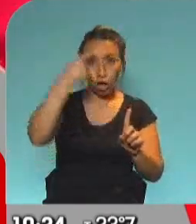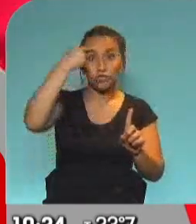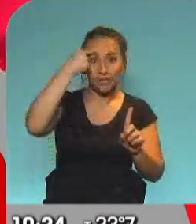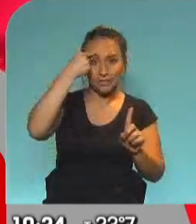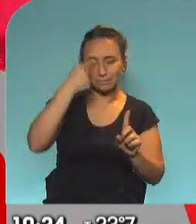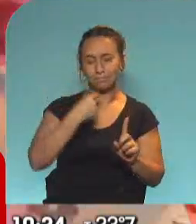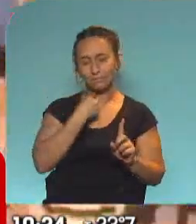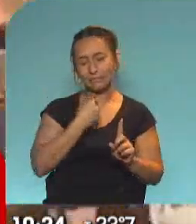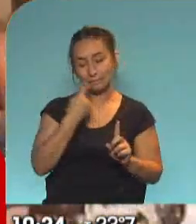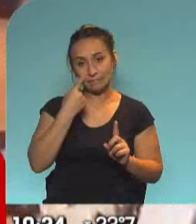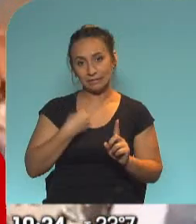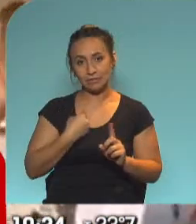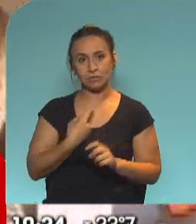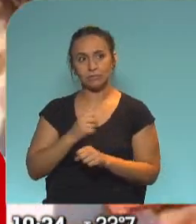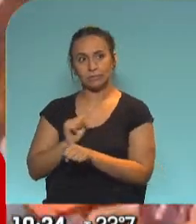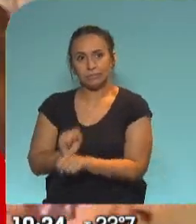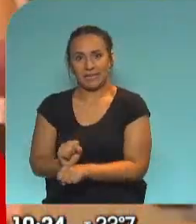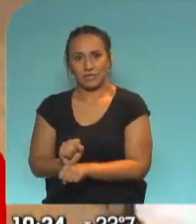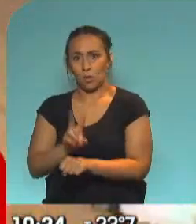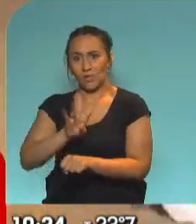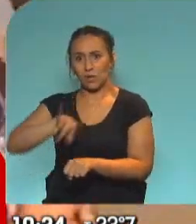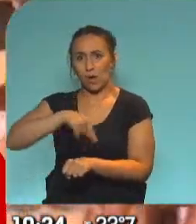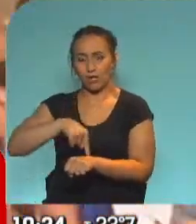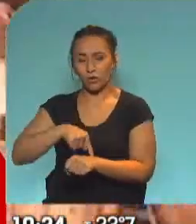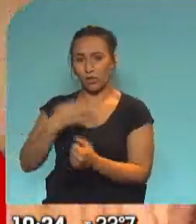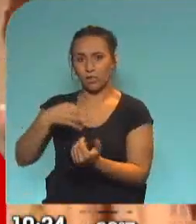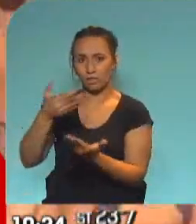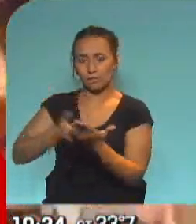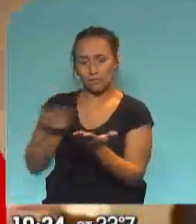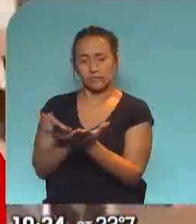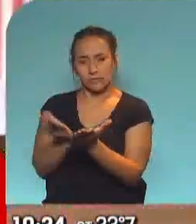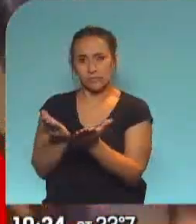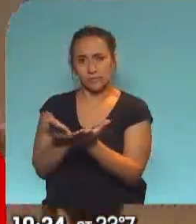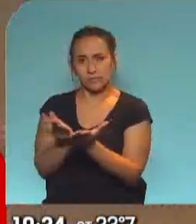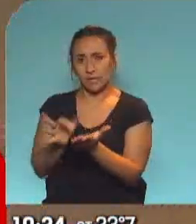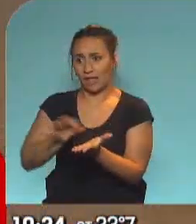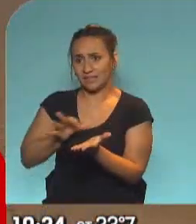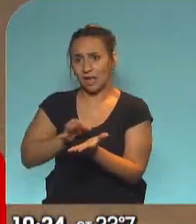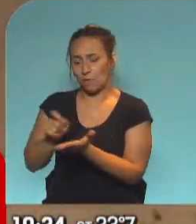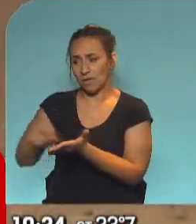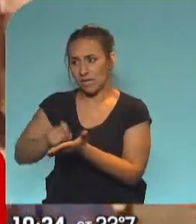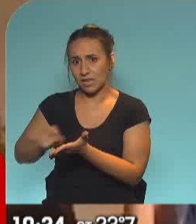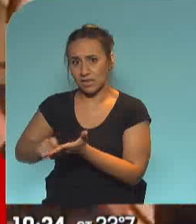metieron adentro 24 horas, me tuve que estudiar todo un broly, tuve que agarrar y rendir un examencito,